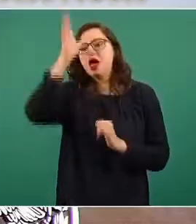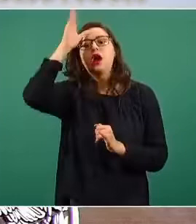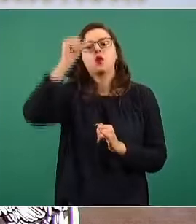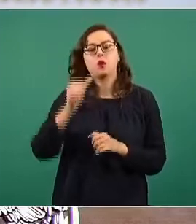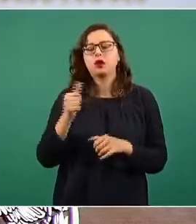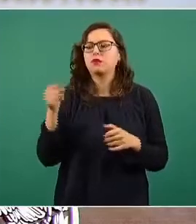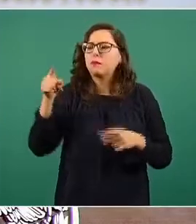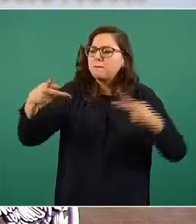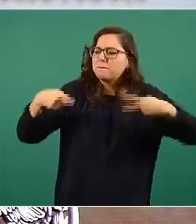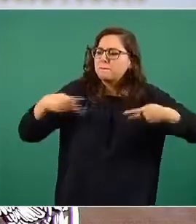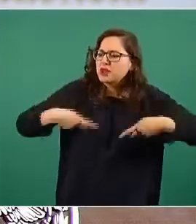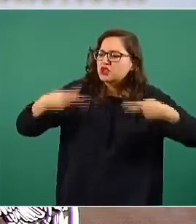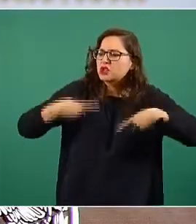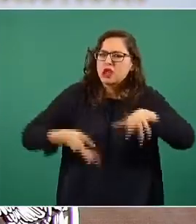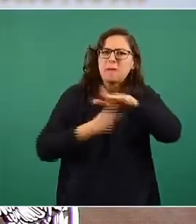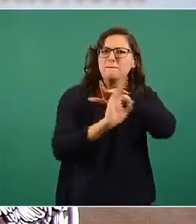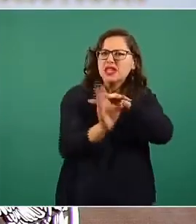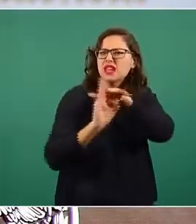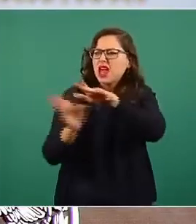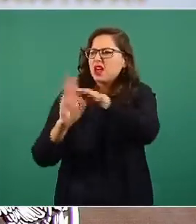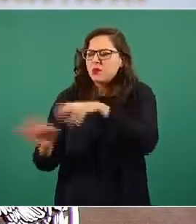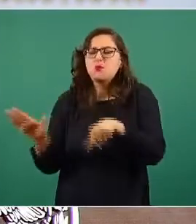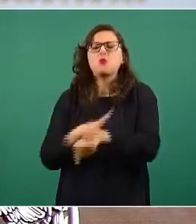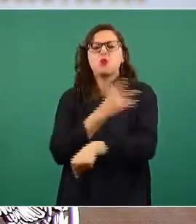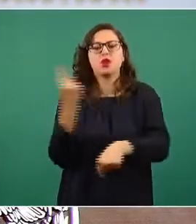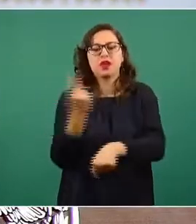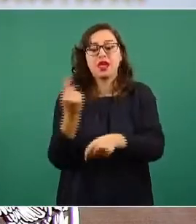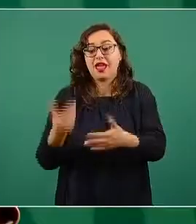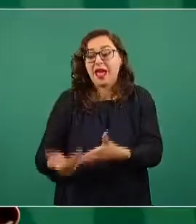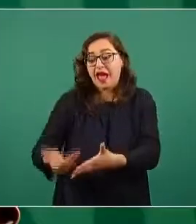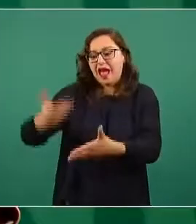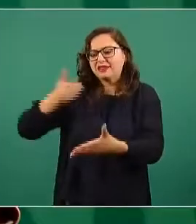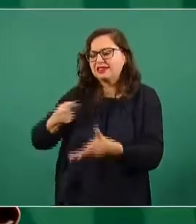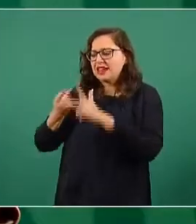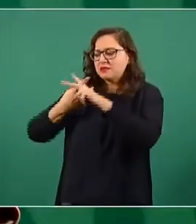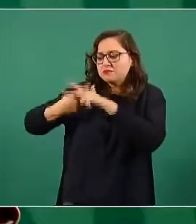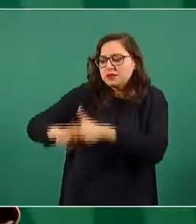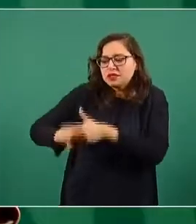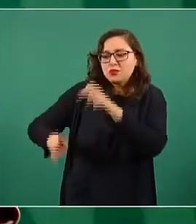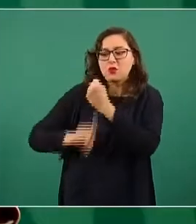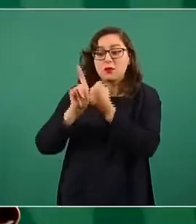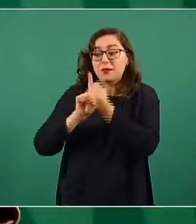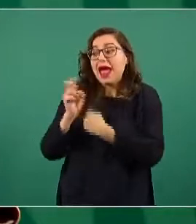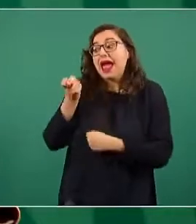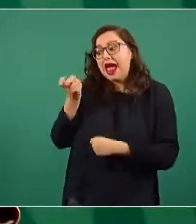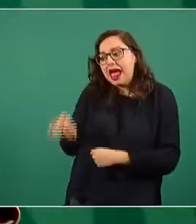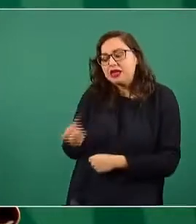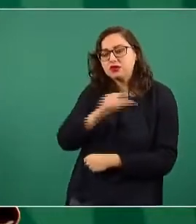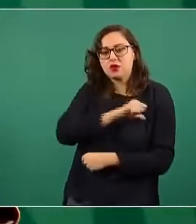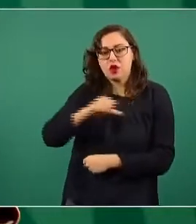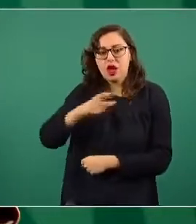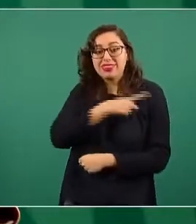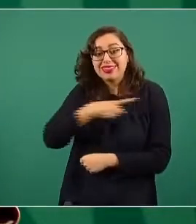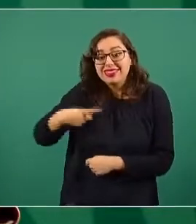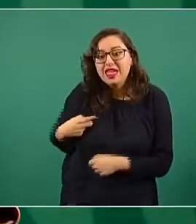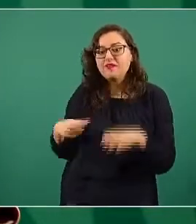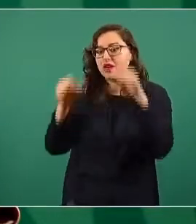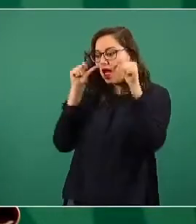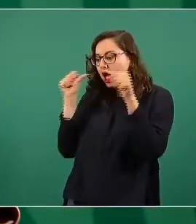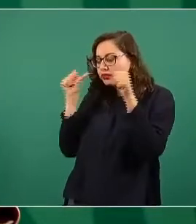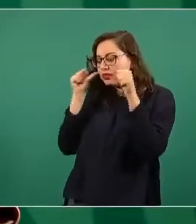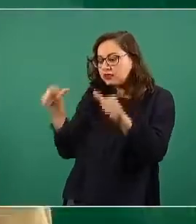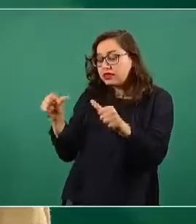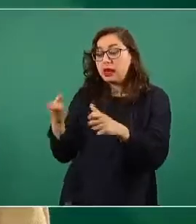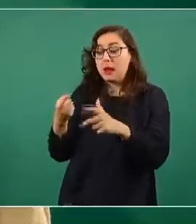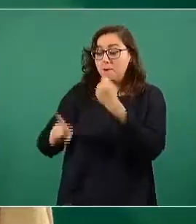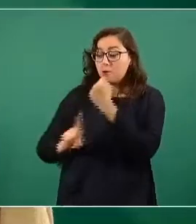la migración, que provocan la pobreza. Y en este sentido, el señor presidente ha sido muy enfático en decir que atendiendo